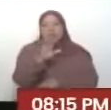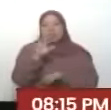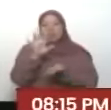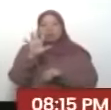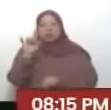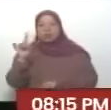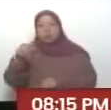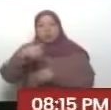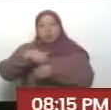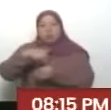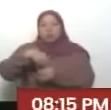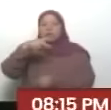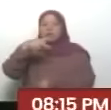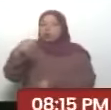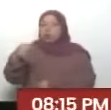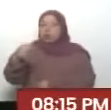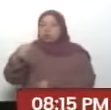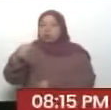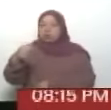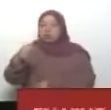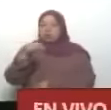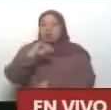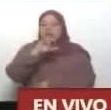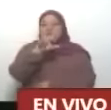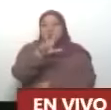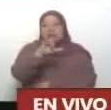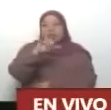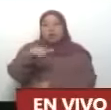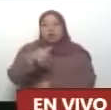378.551 votos para un